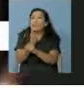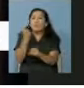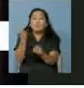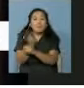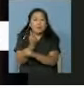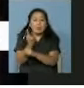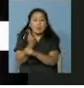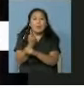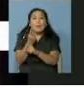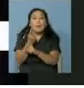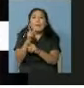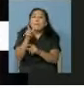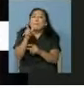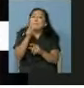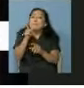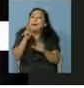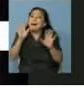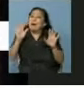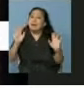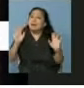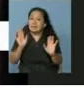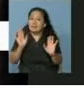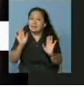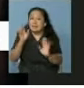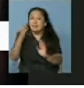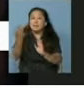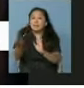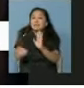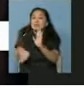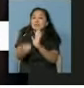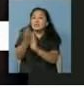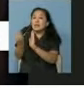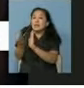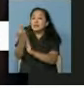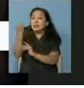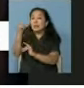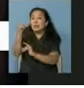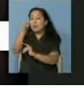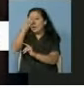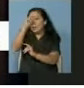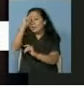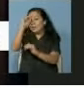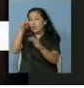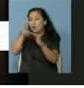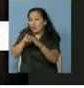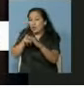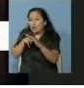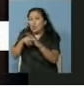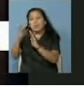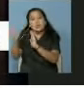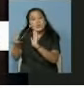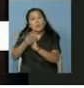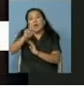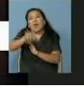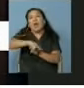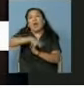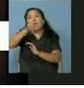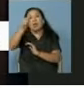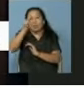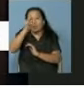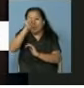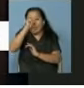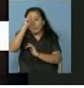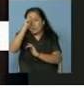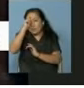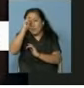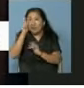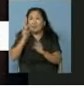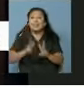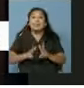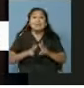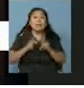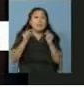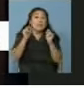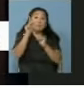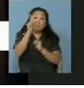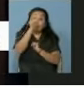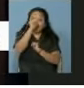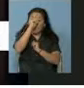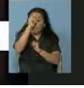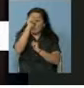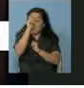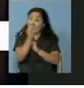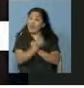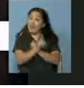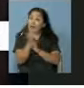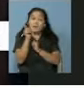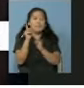derivar pacientes a otros nosocomios. El cuadro de situación en el hospital es muy crítico, hay que decirlo con todas las letras, y bueno,